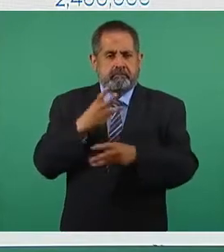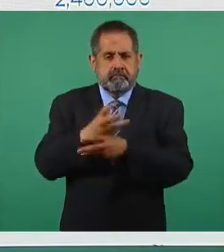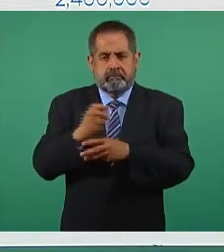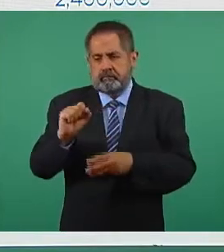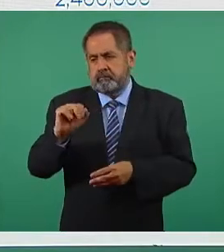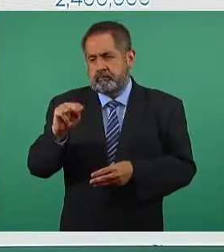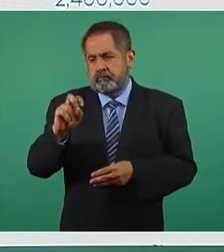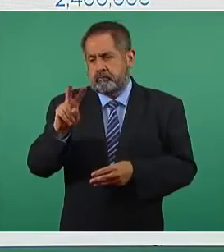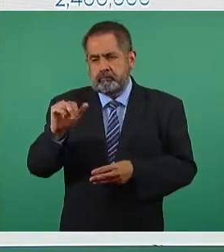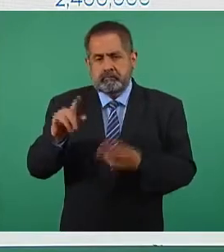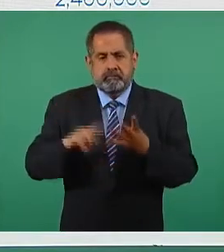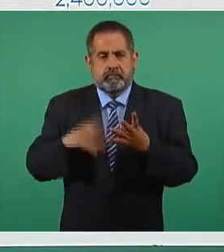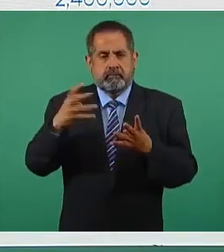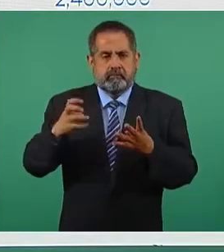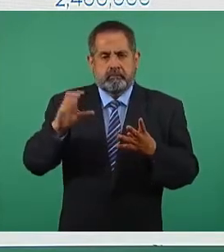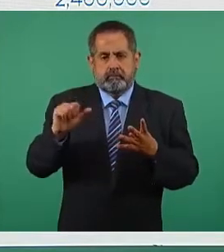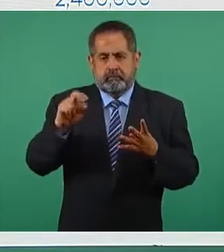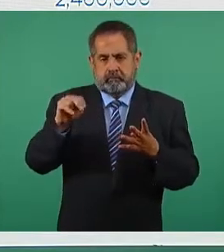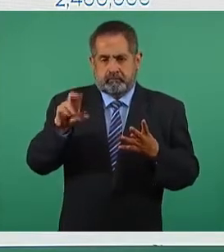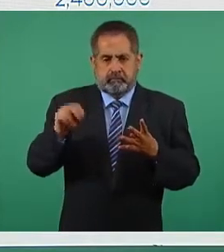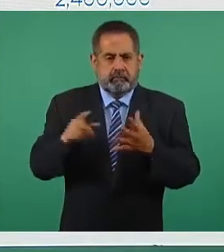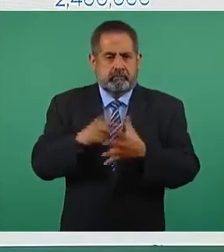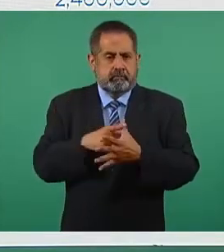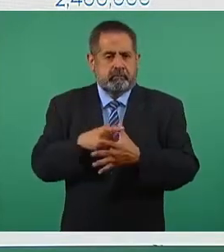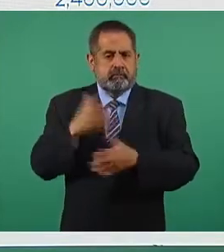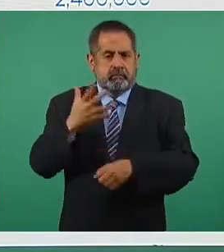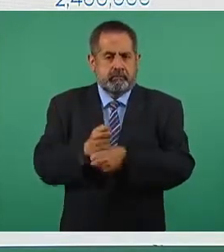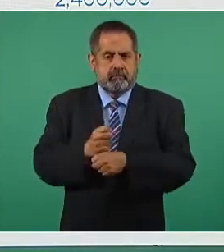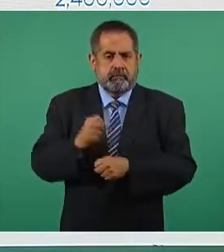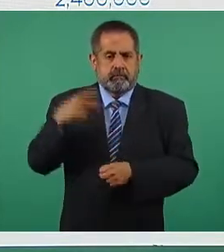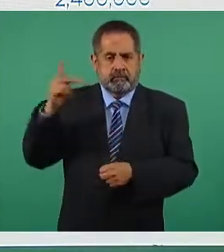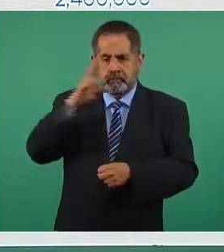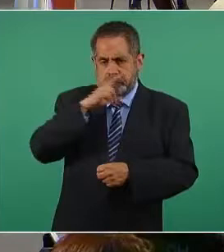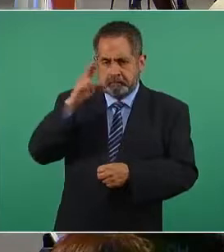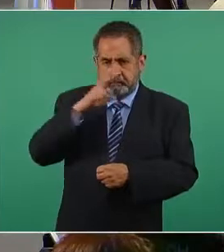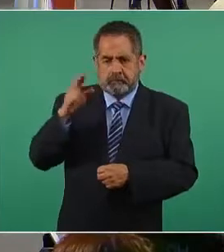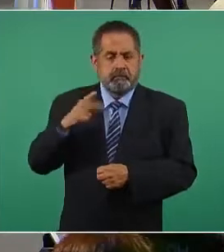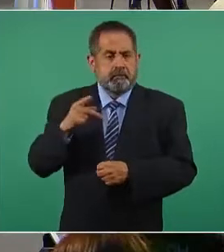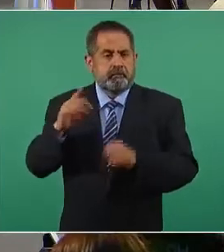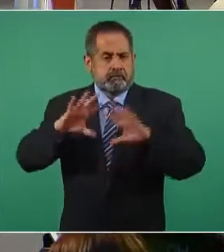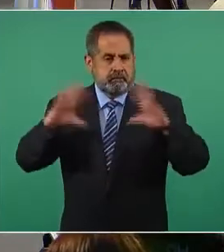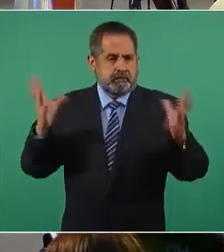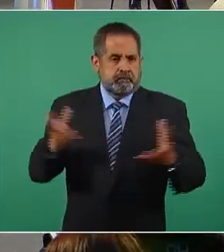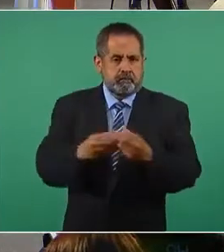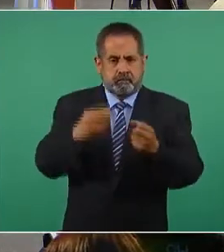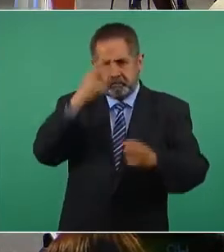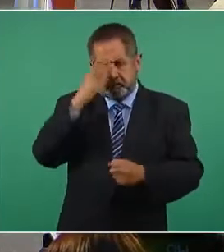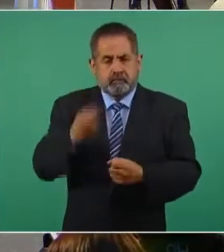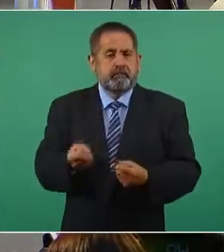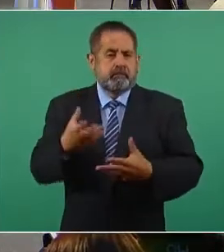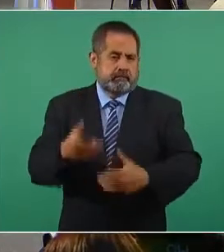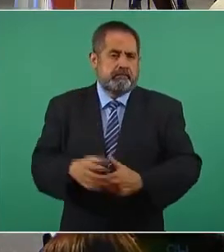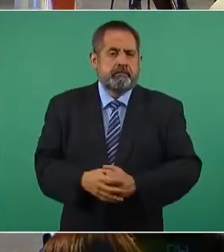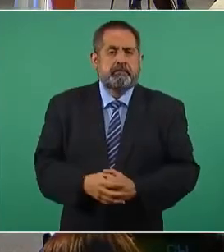Sinovac, cuarto CanSino y quinto lugar Sputnik, es el portafolio de México. La siguiente, por